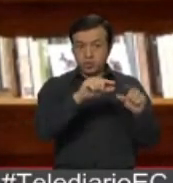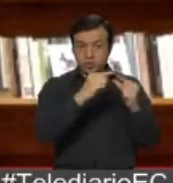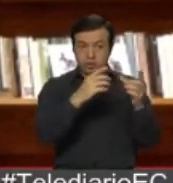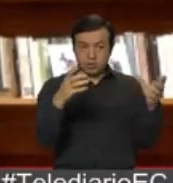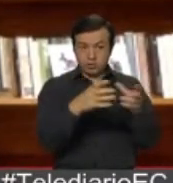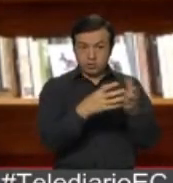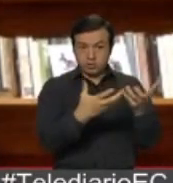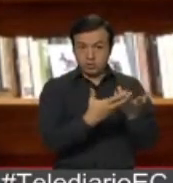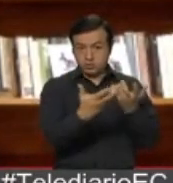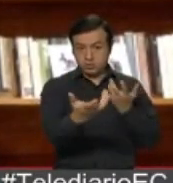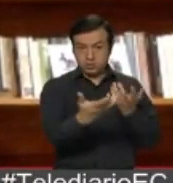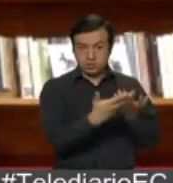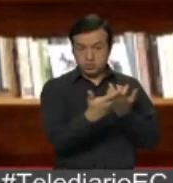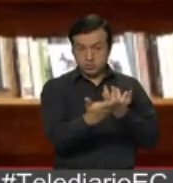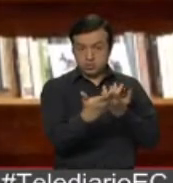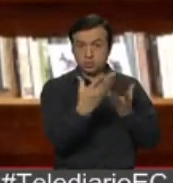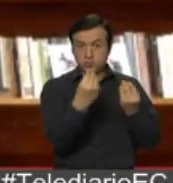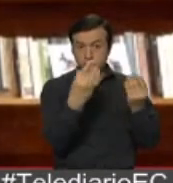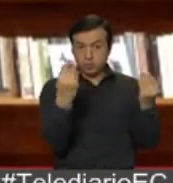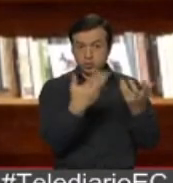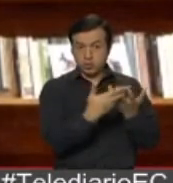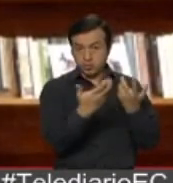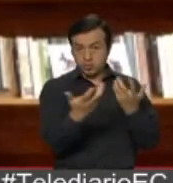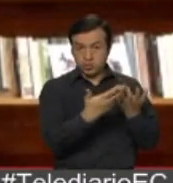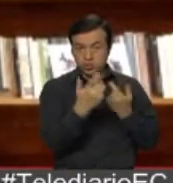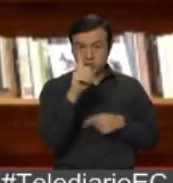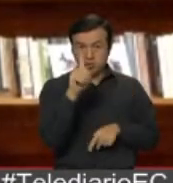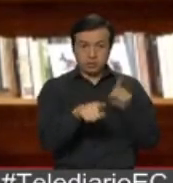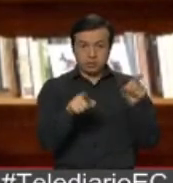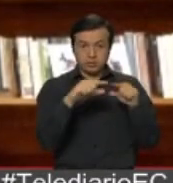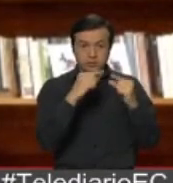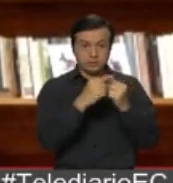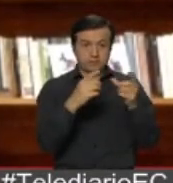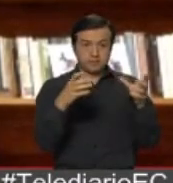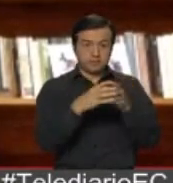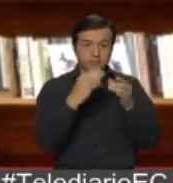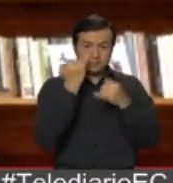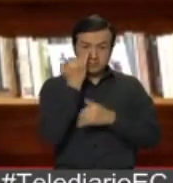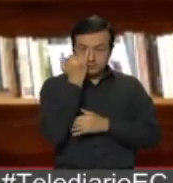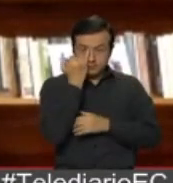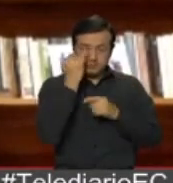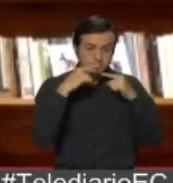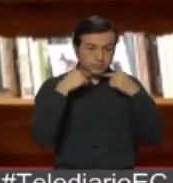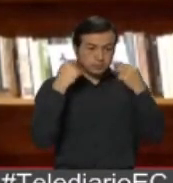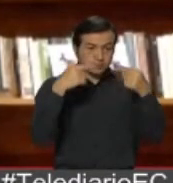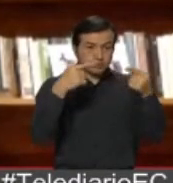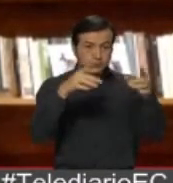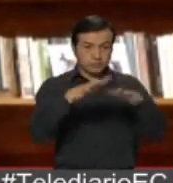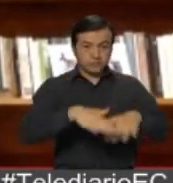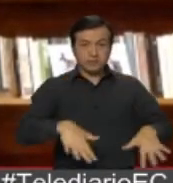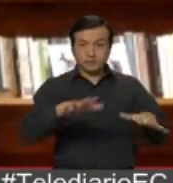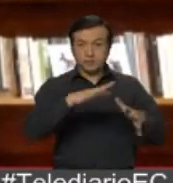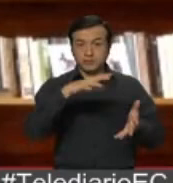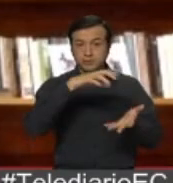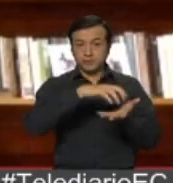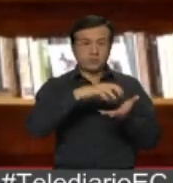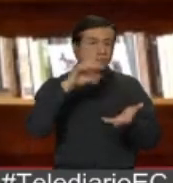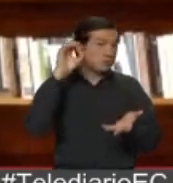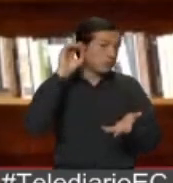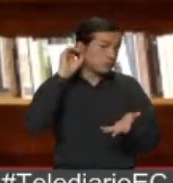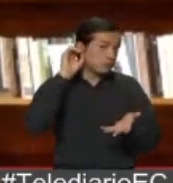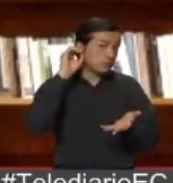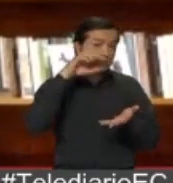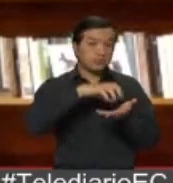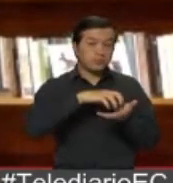en aislamiento, una buena parte también son pueblo Huaorani, acá en la provincia de Orellana y también